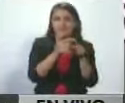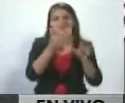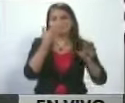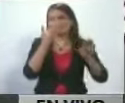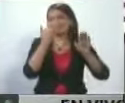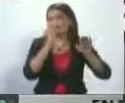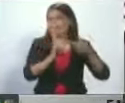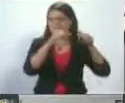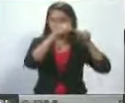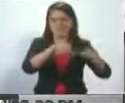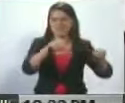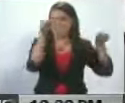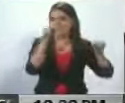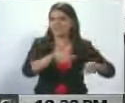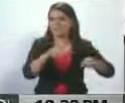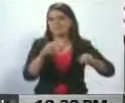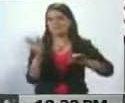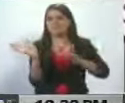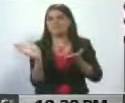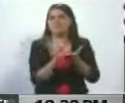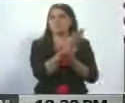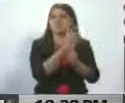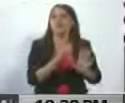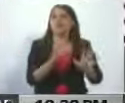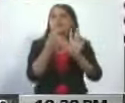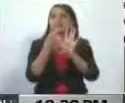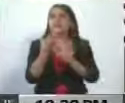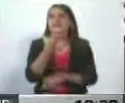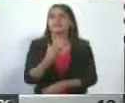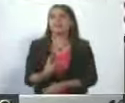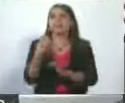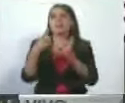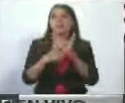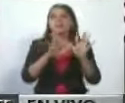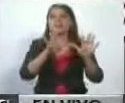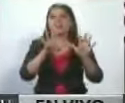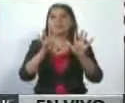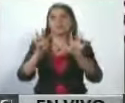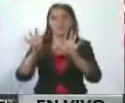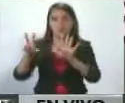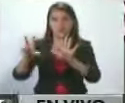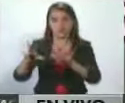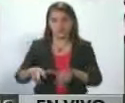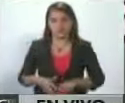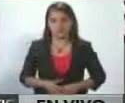historia donde lo echamos el 6 de diciembre de 1998.